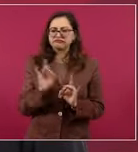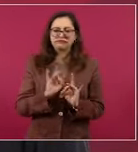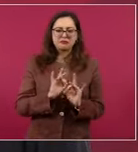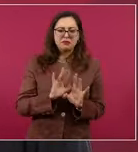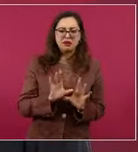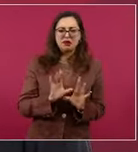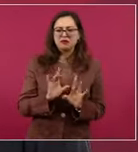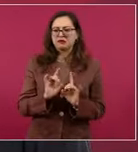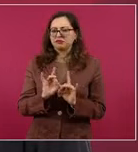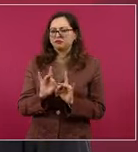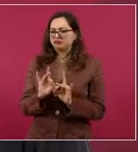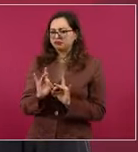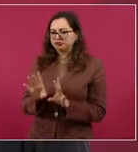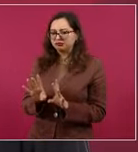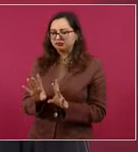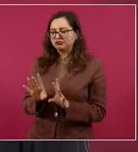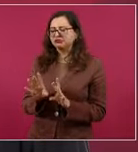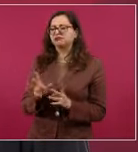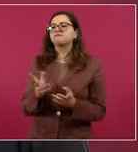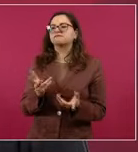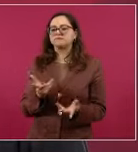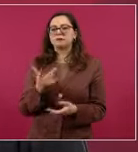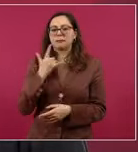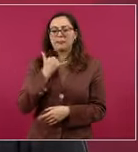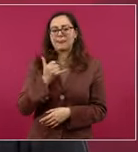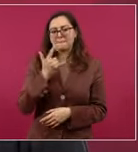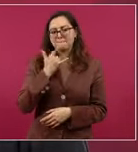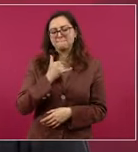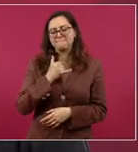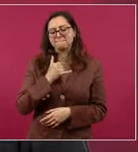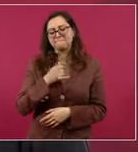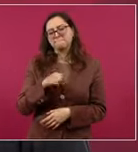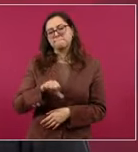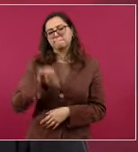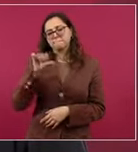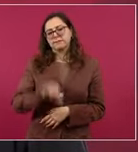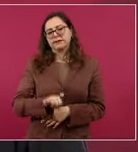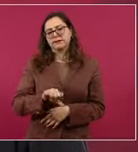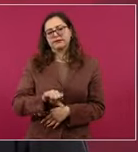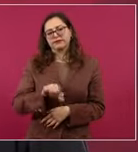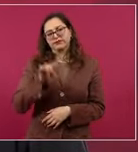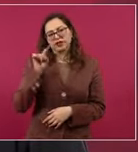adversidades. Entonces vamos a estar hoy